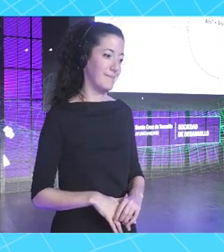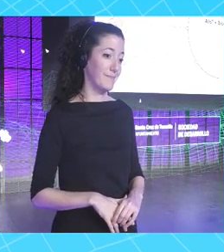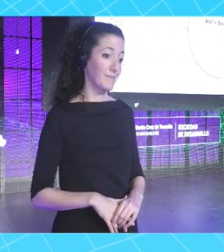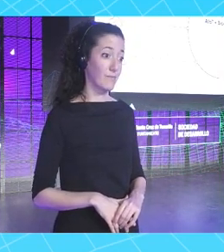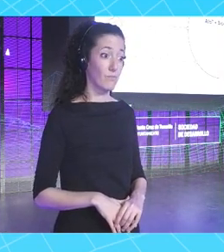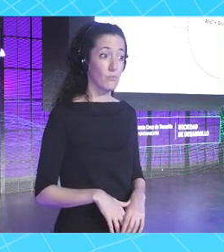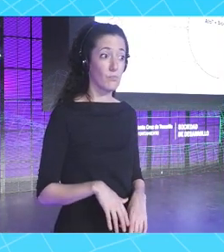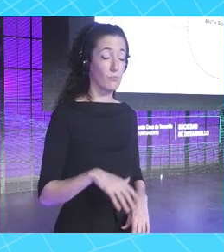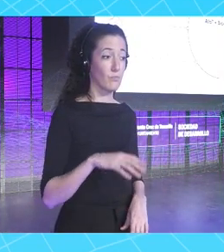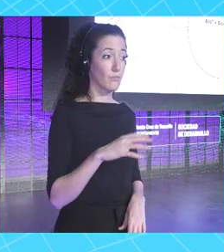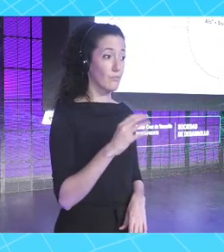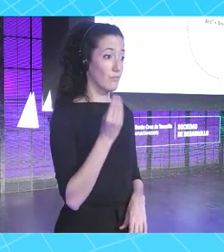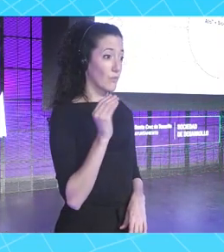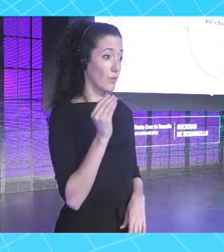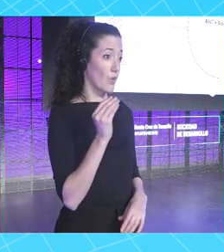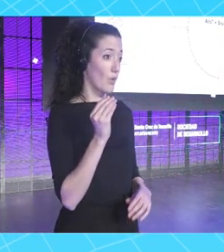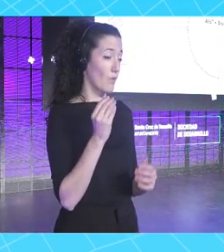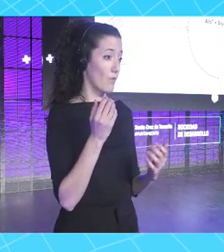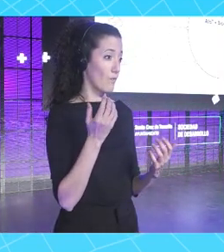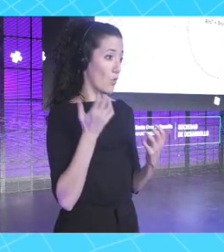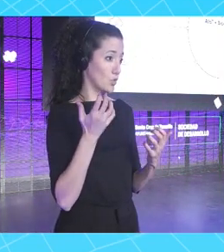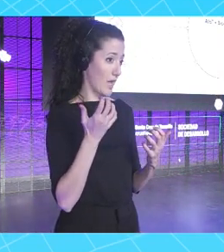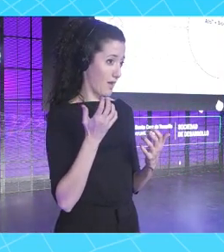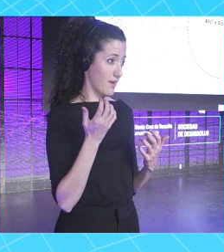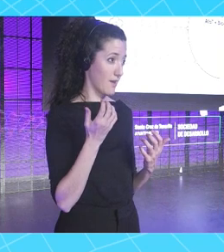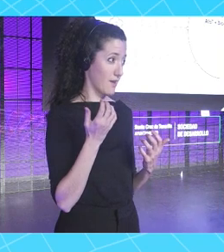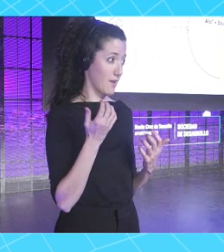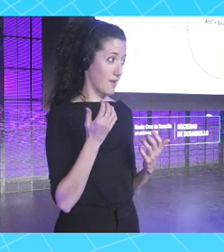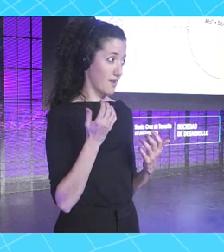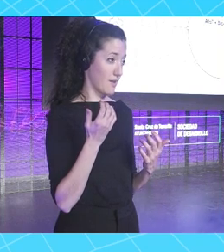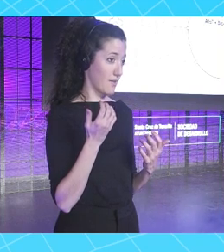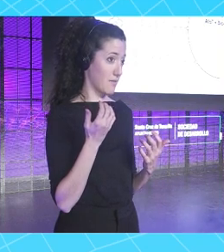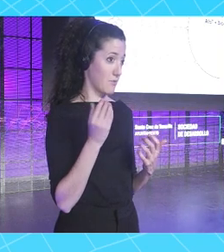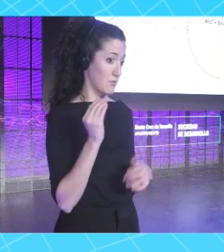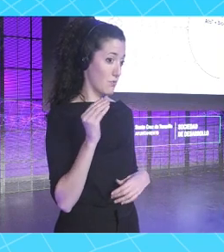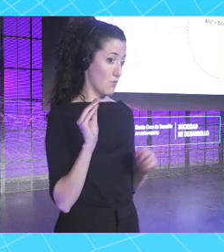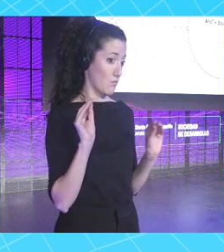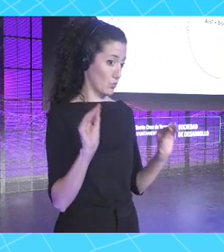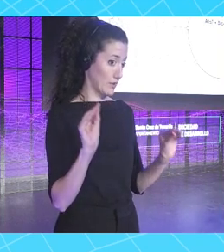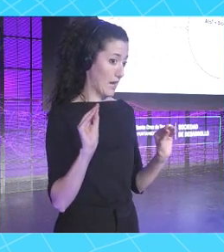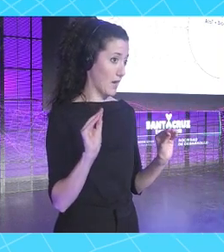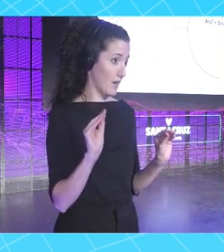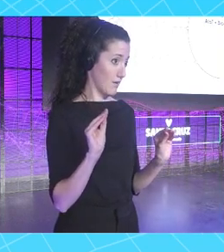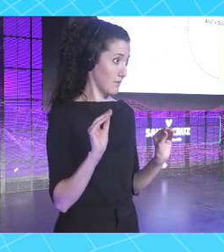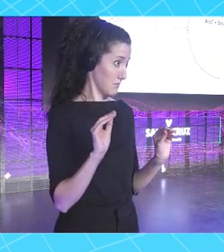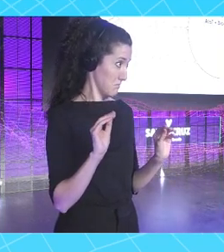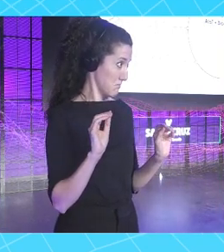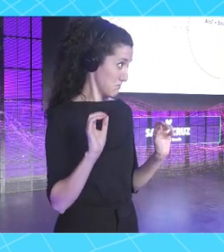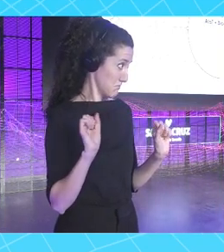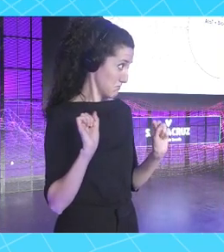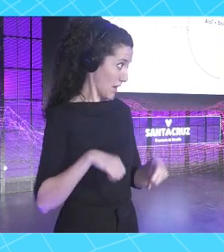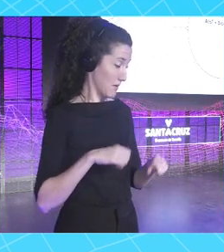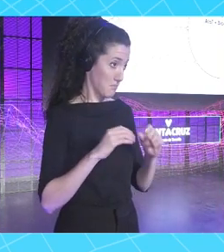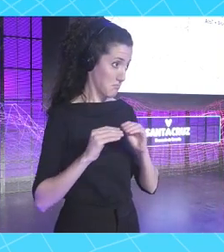fucsia os parece bien acordamos todos que sea fucsia como en una cadena de bloques decidimos